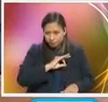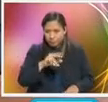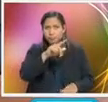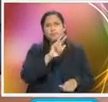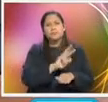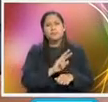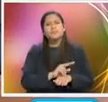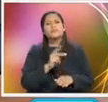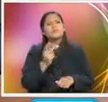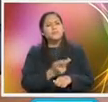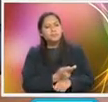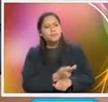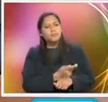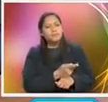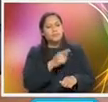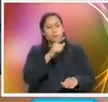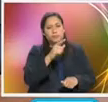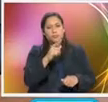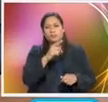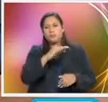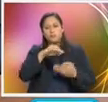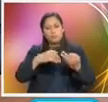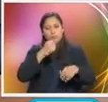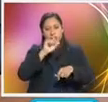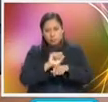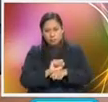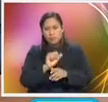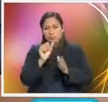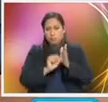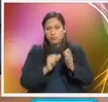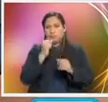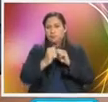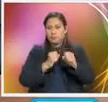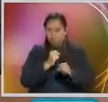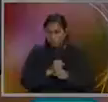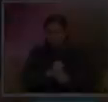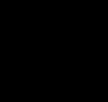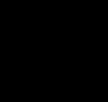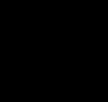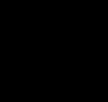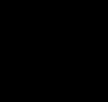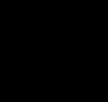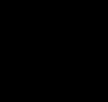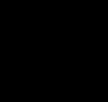lo que va sucediendo a lo largo de las semanas, del mes, del año. Muchas gracias, Aura, de verdad.